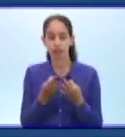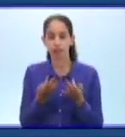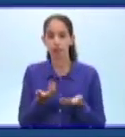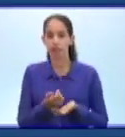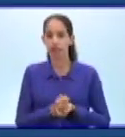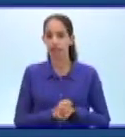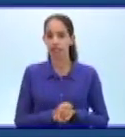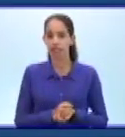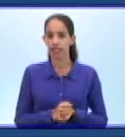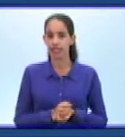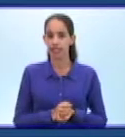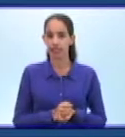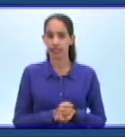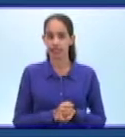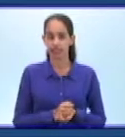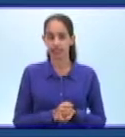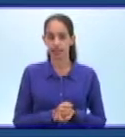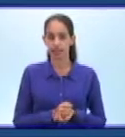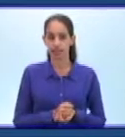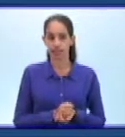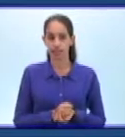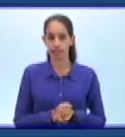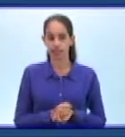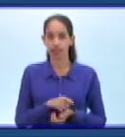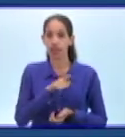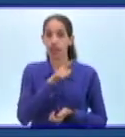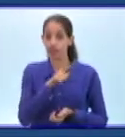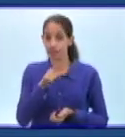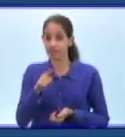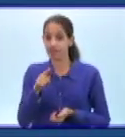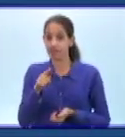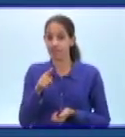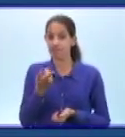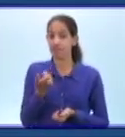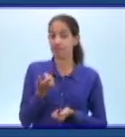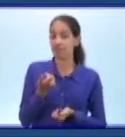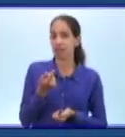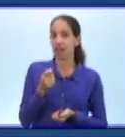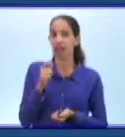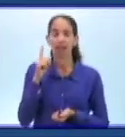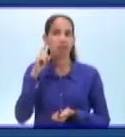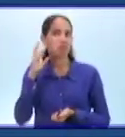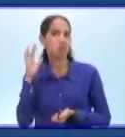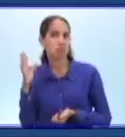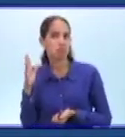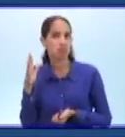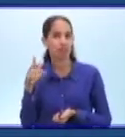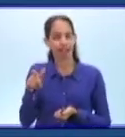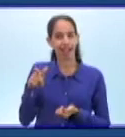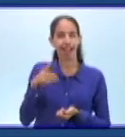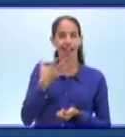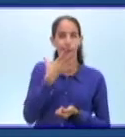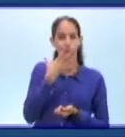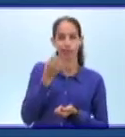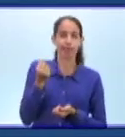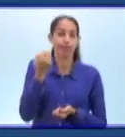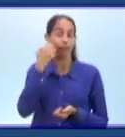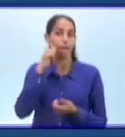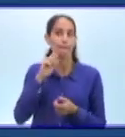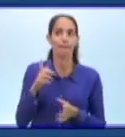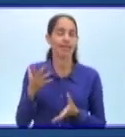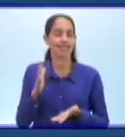una pieza musical con la cual usted se siente más identificado que con otra.